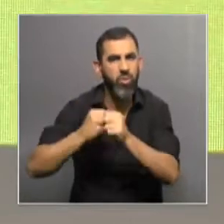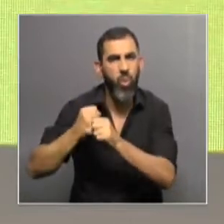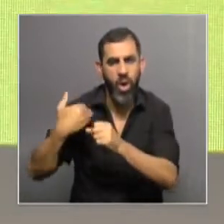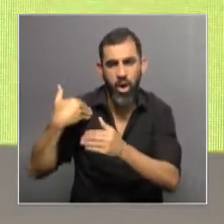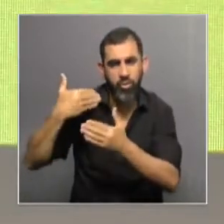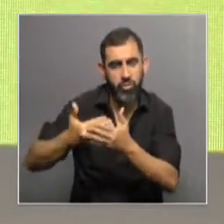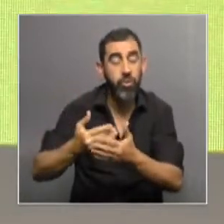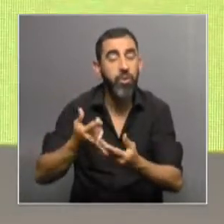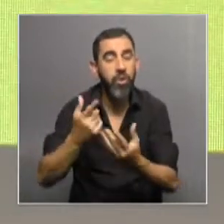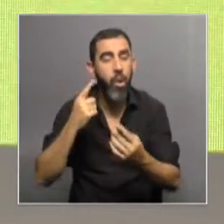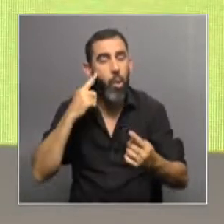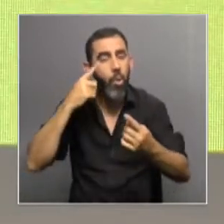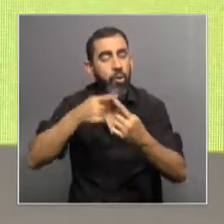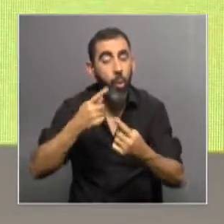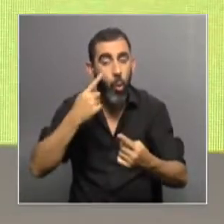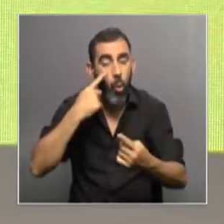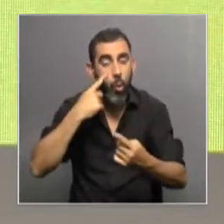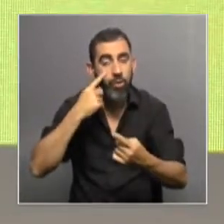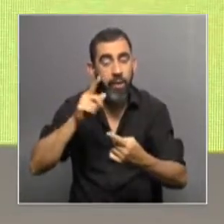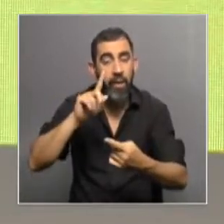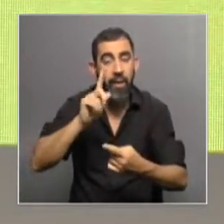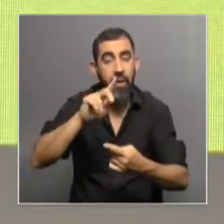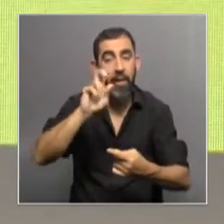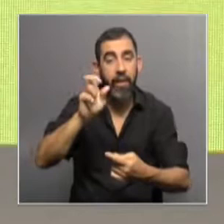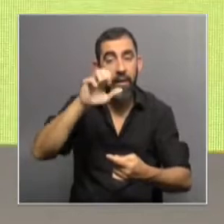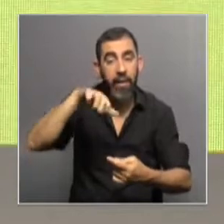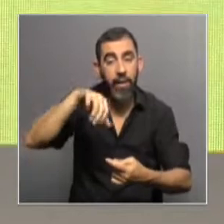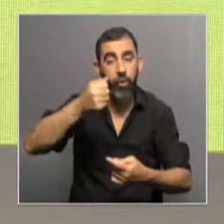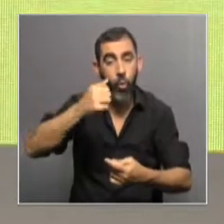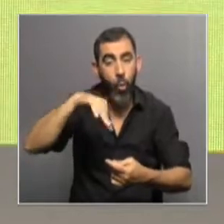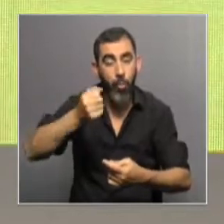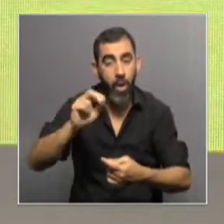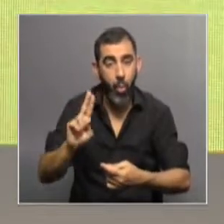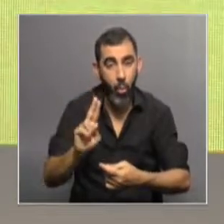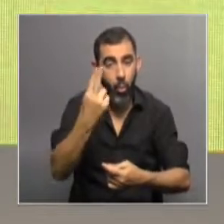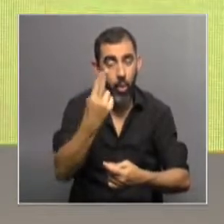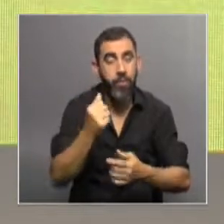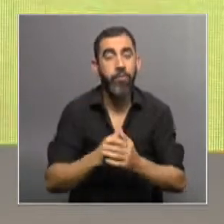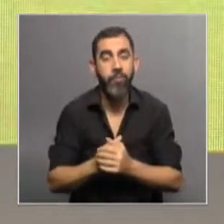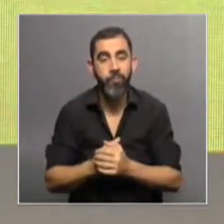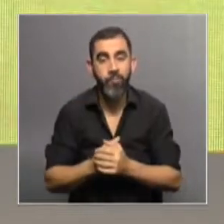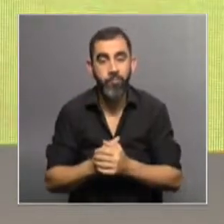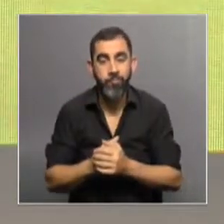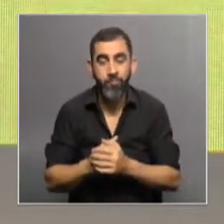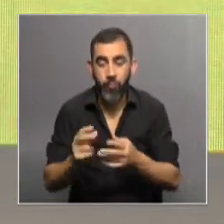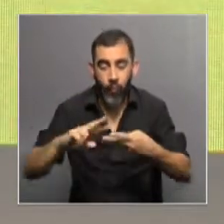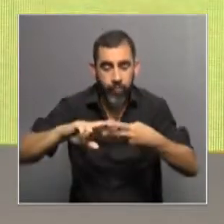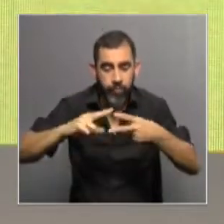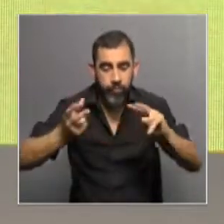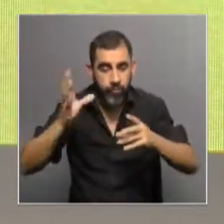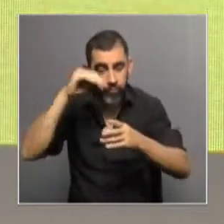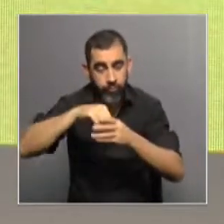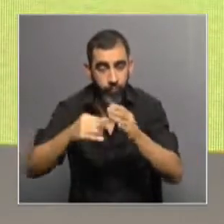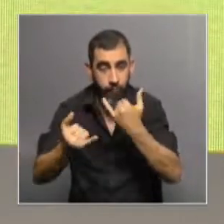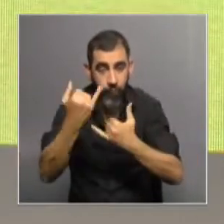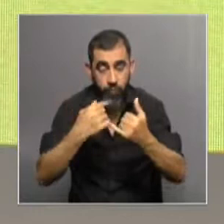conocer el genoma de los uruguayos, el genoma entendido como ese conjunto de genes, esa información genética que